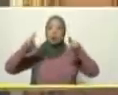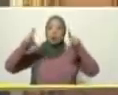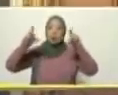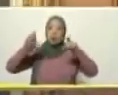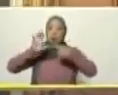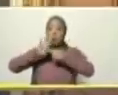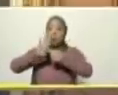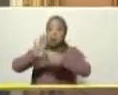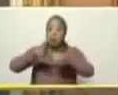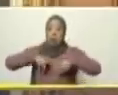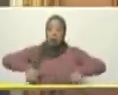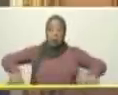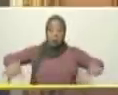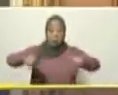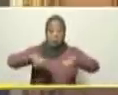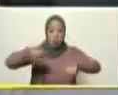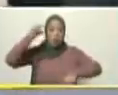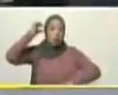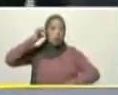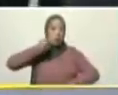el Salón de Ayacucho.